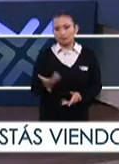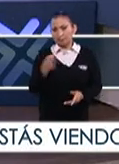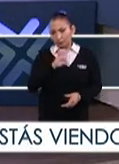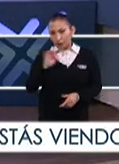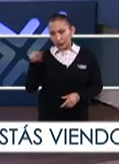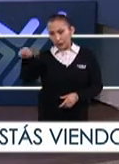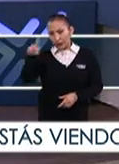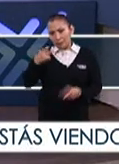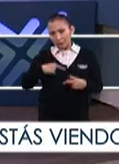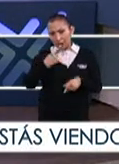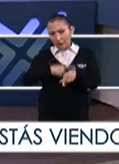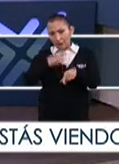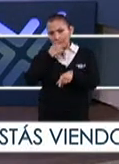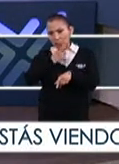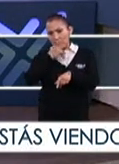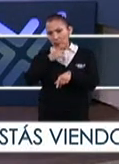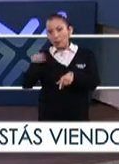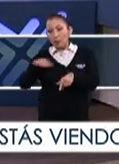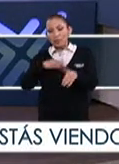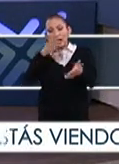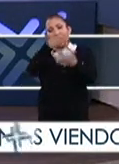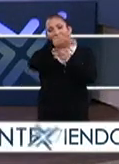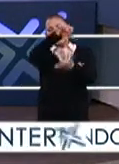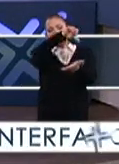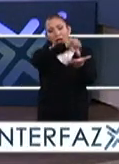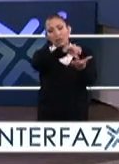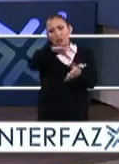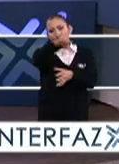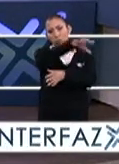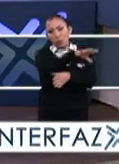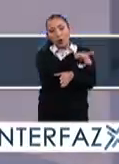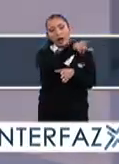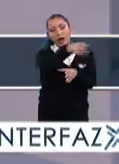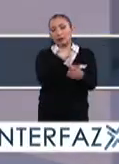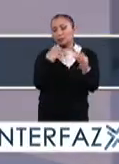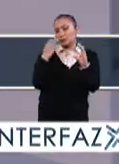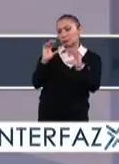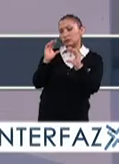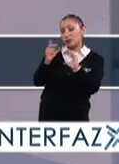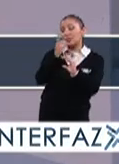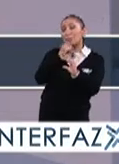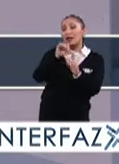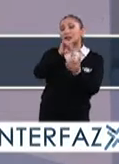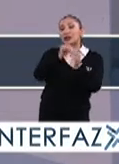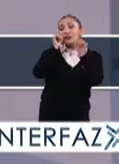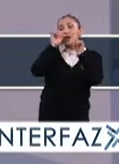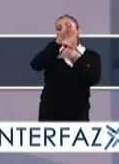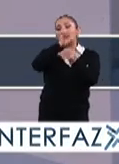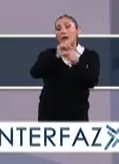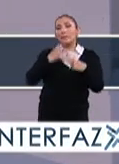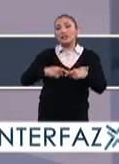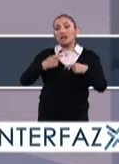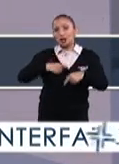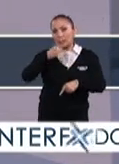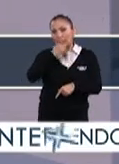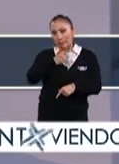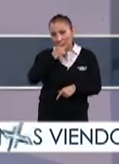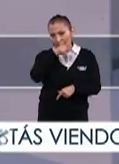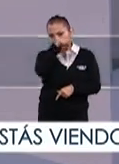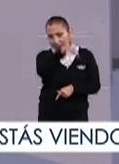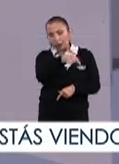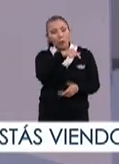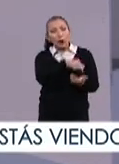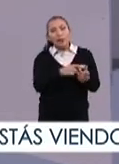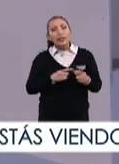pueden acudir a un centro donde completamente es educativo en diabetes, es en el Centro de Atención Integral al Paciente con Diabetes, que